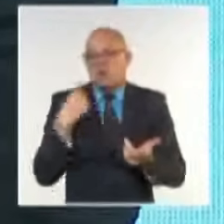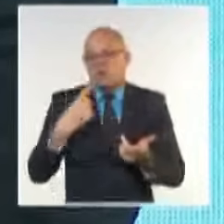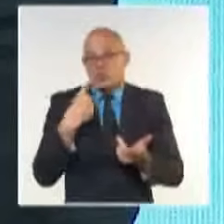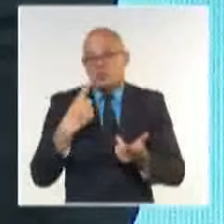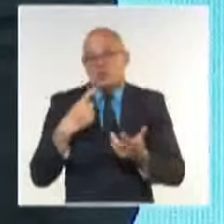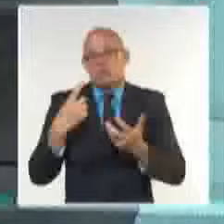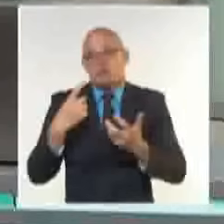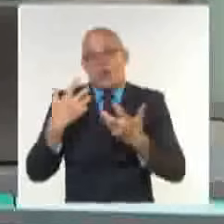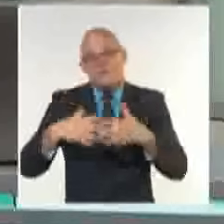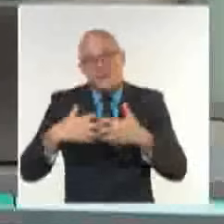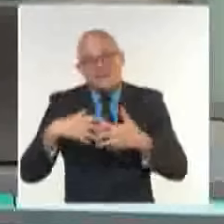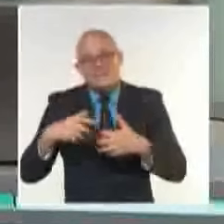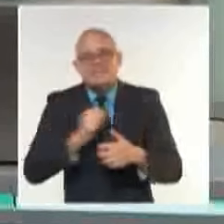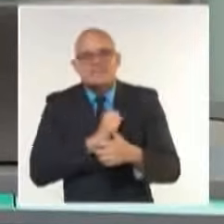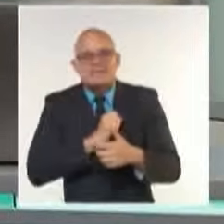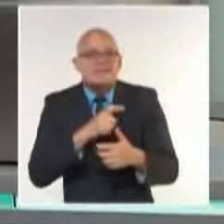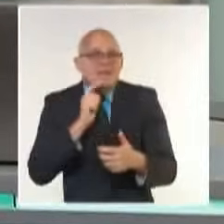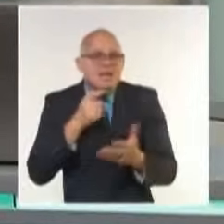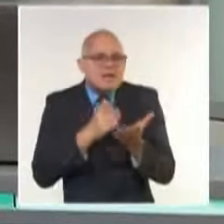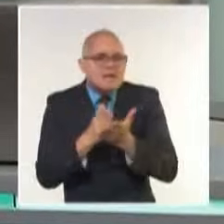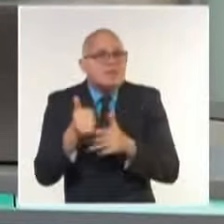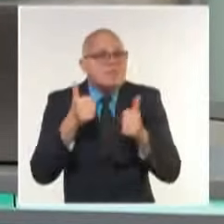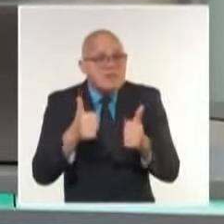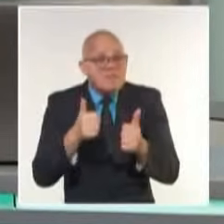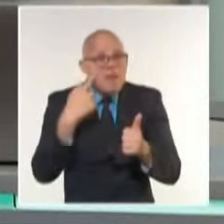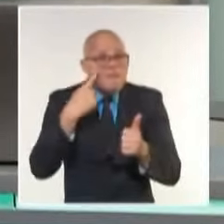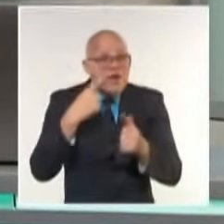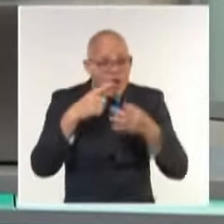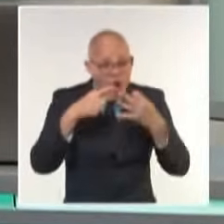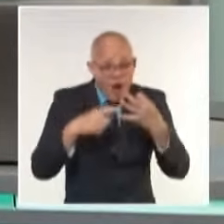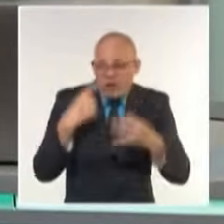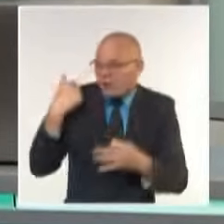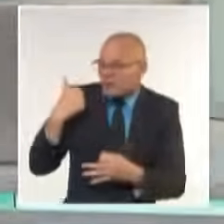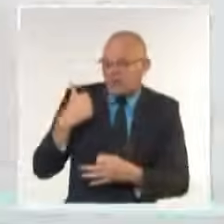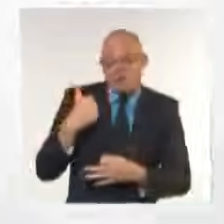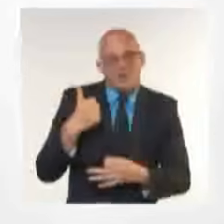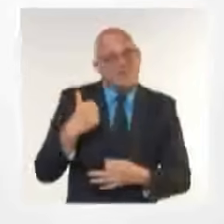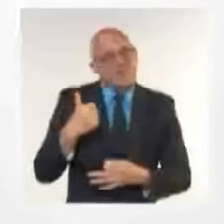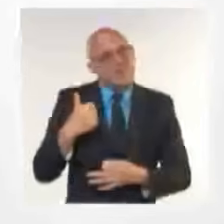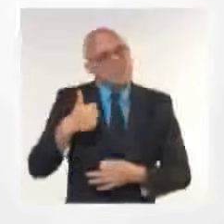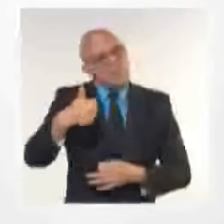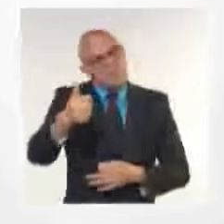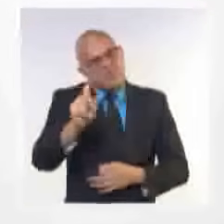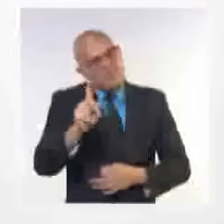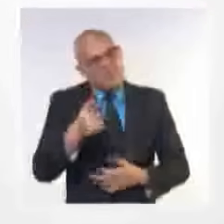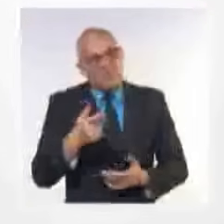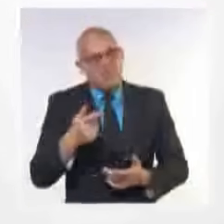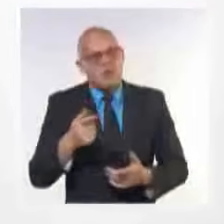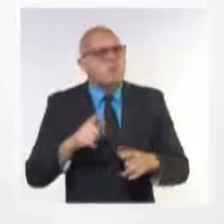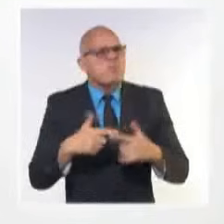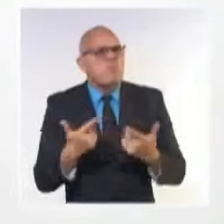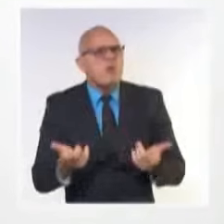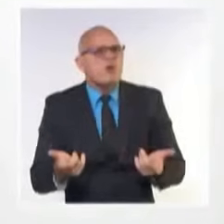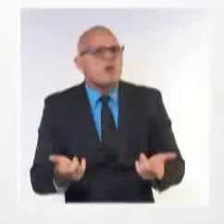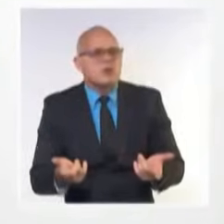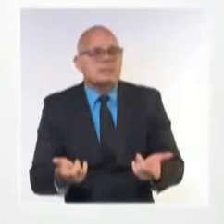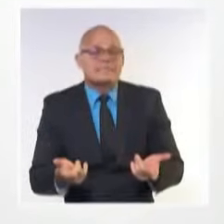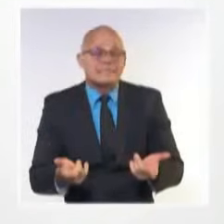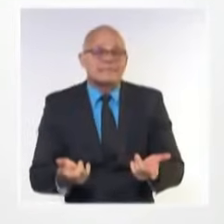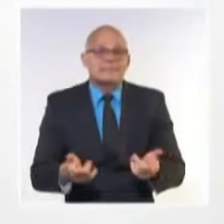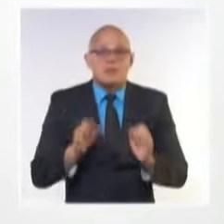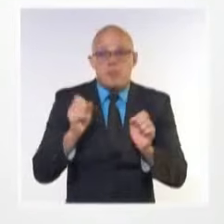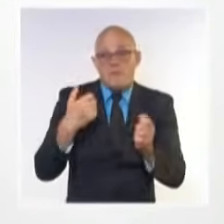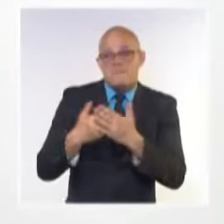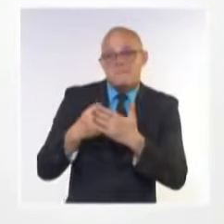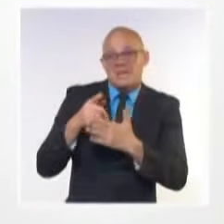el problema es que aquí no salió bien, y no salió bien porque en estas entidades no se cumplió lo que había que cumplir, que es a partir de la